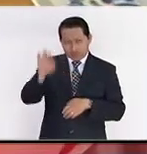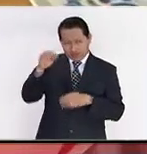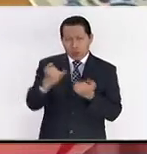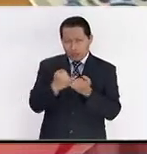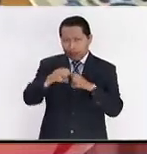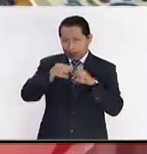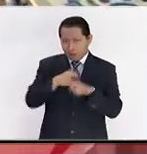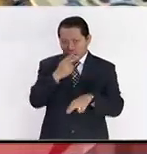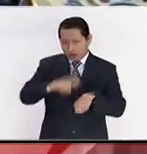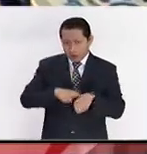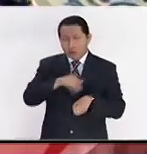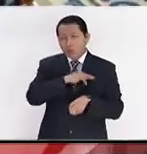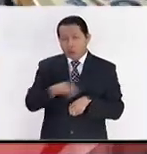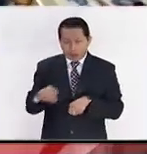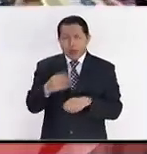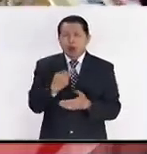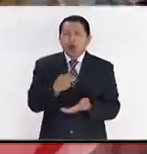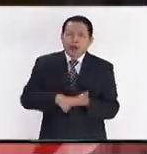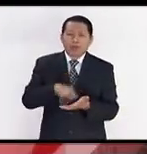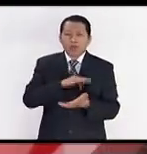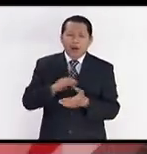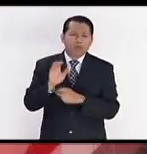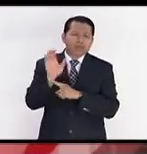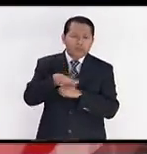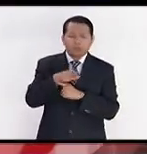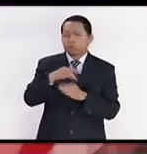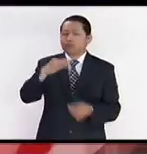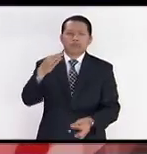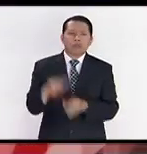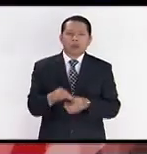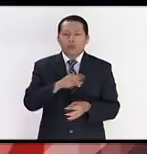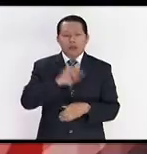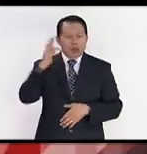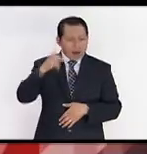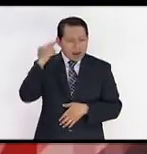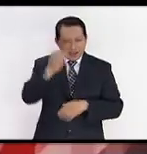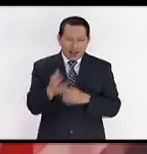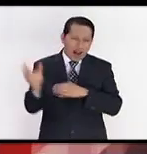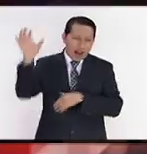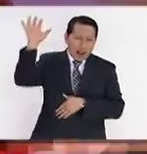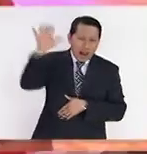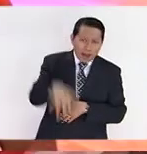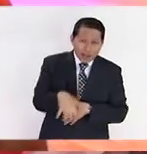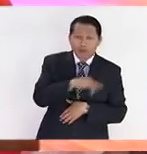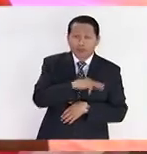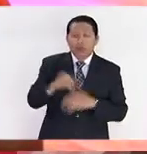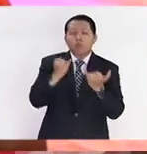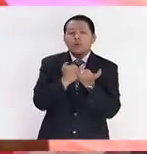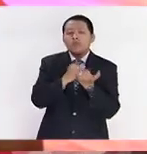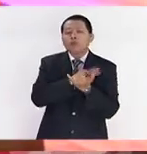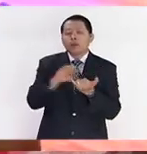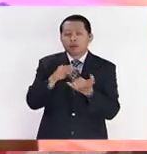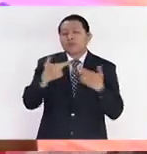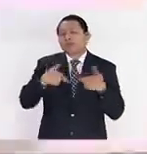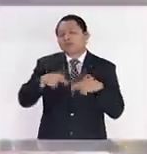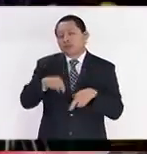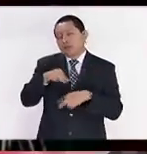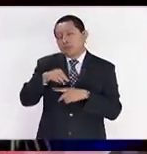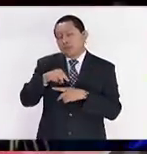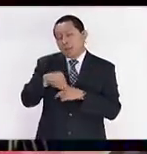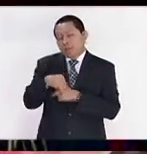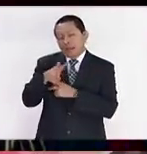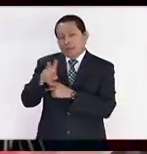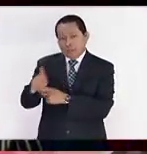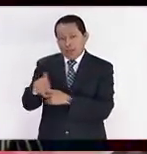a Terence King en doble muerte súbita y se consagró rey de las clavadas, y posteriormente fue nombrado MVP de este partido. Es